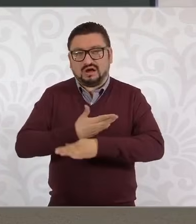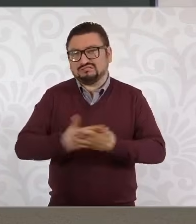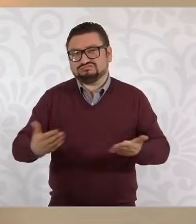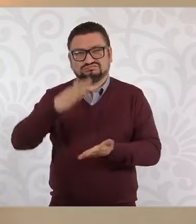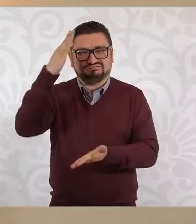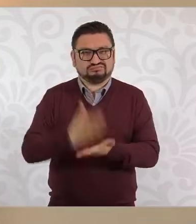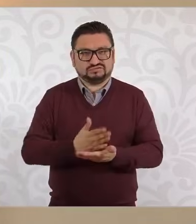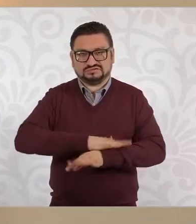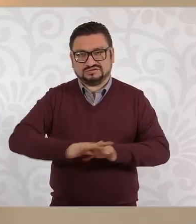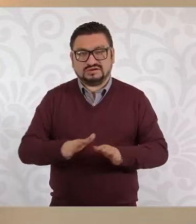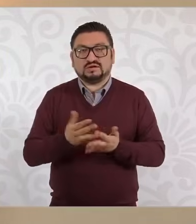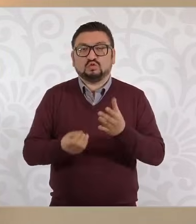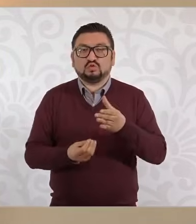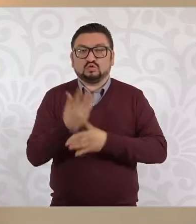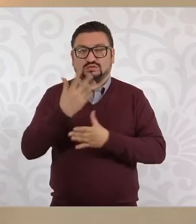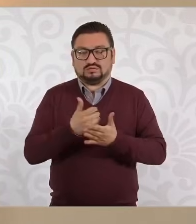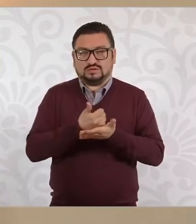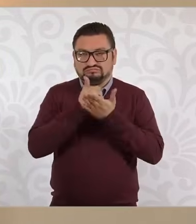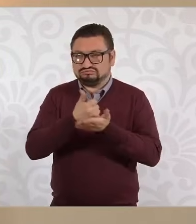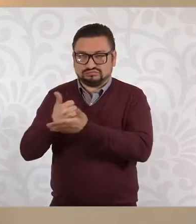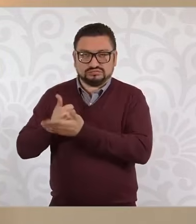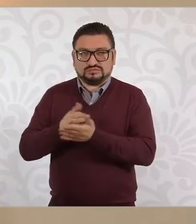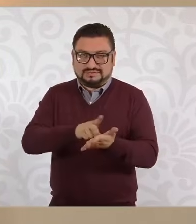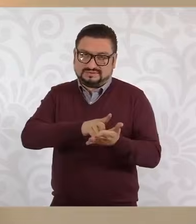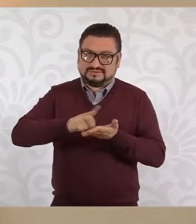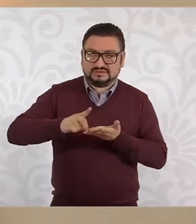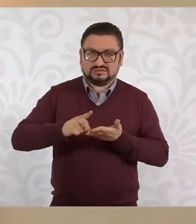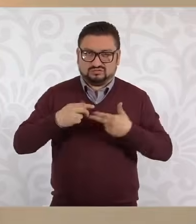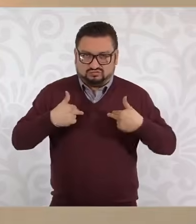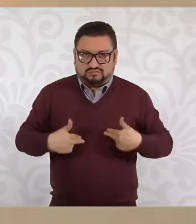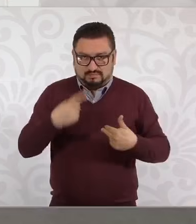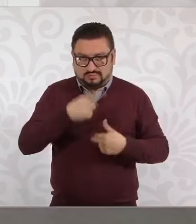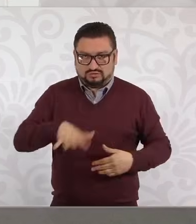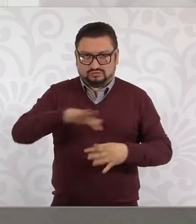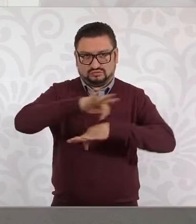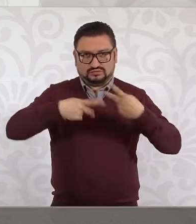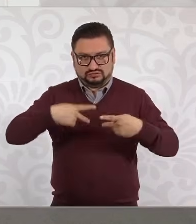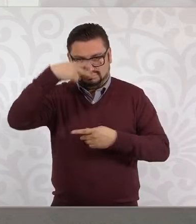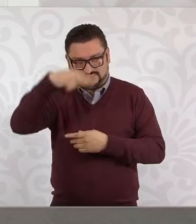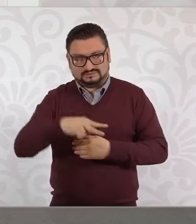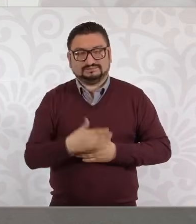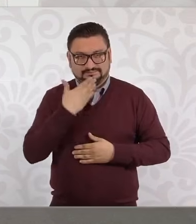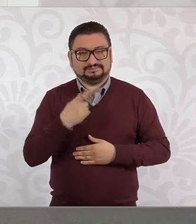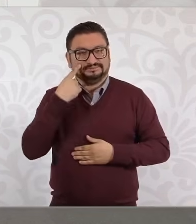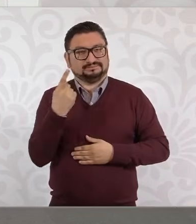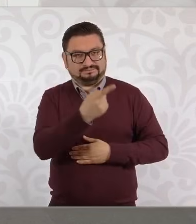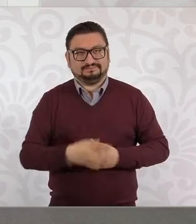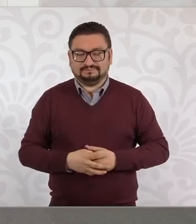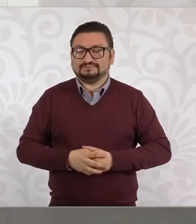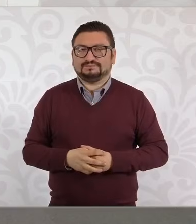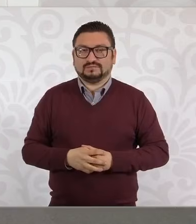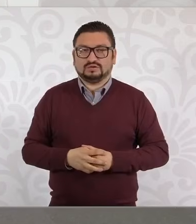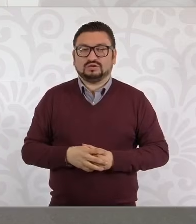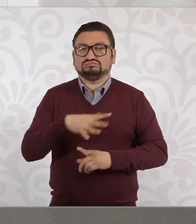a un sistema que privilegia el derecho humano para las y los mexicanos. Adelante, por favor. Primero, un muy